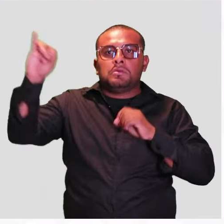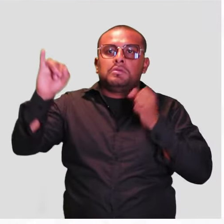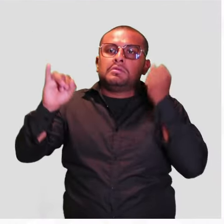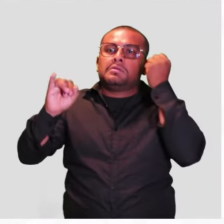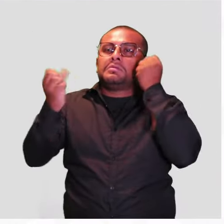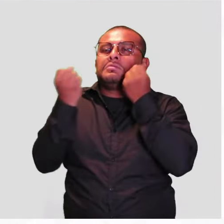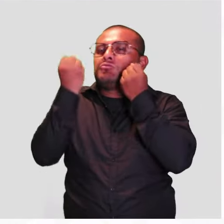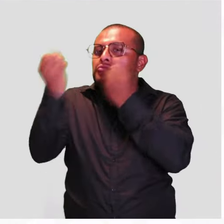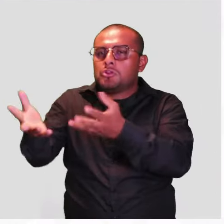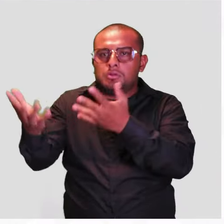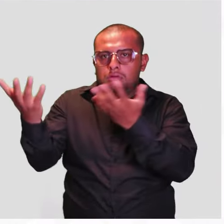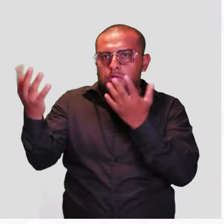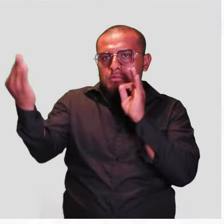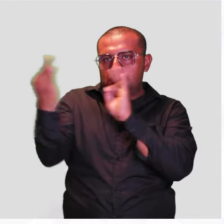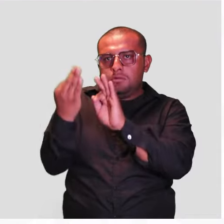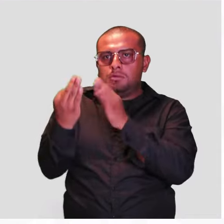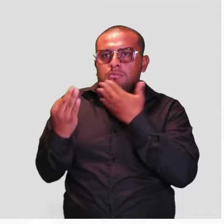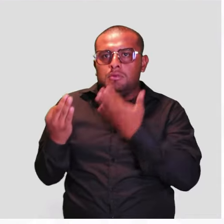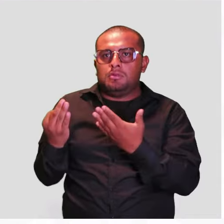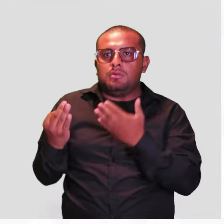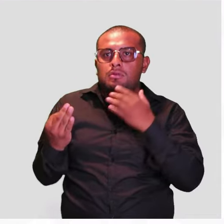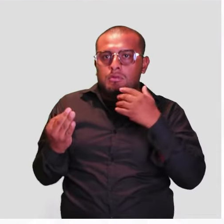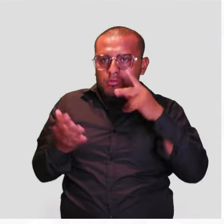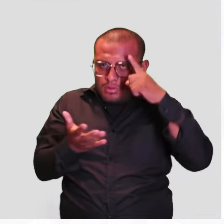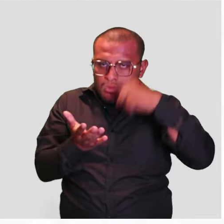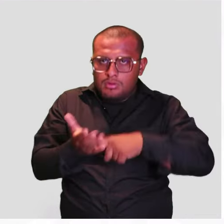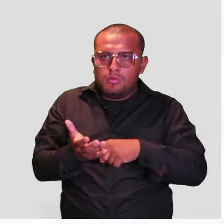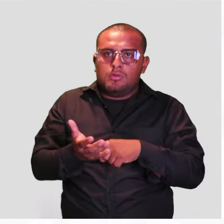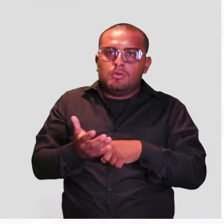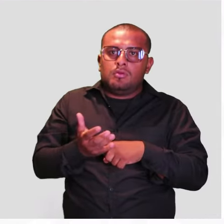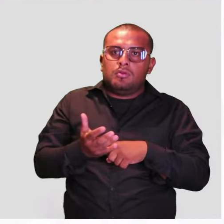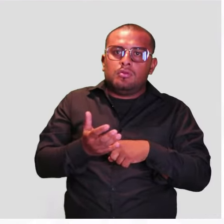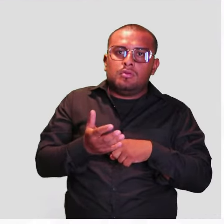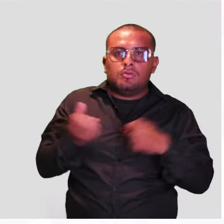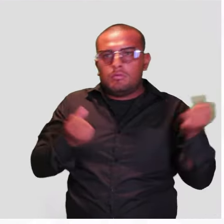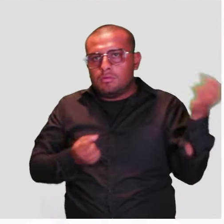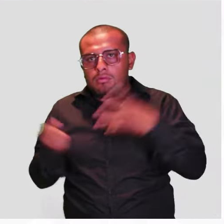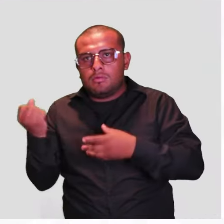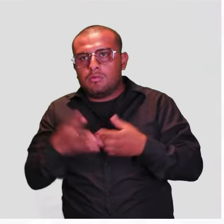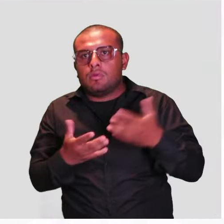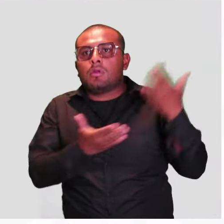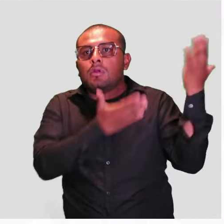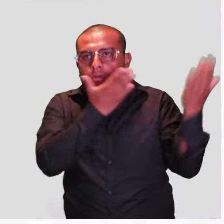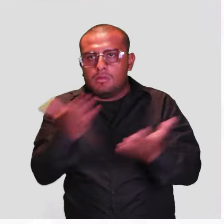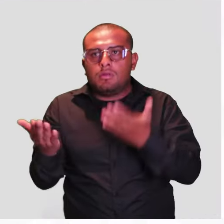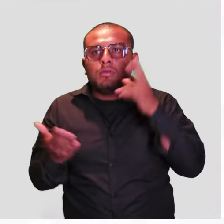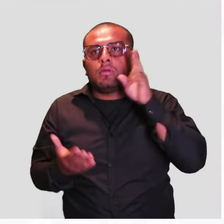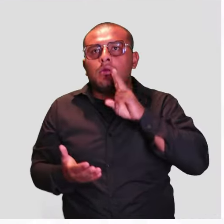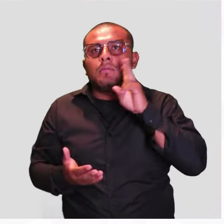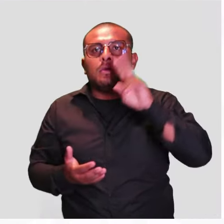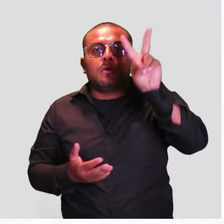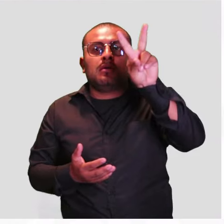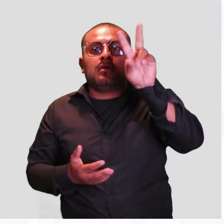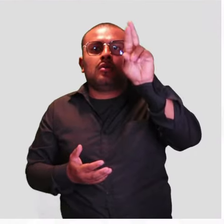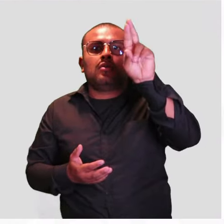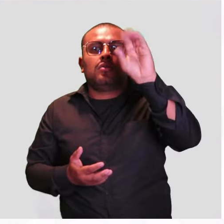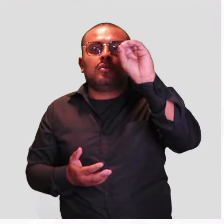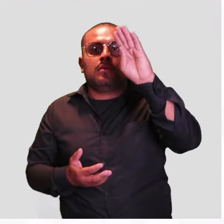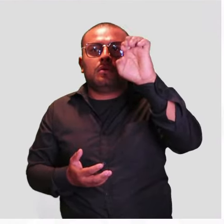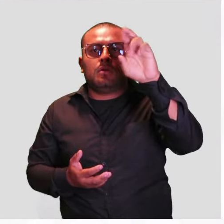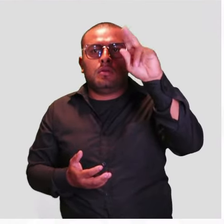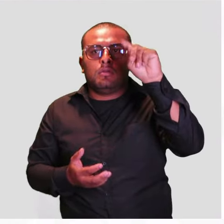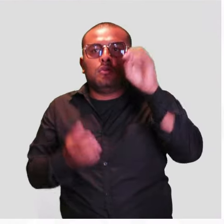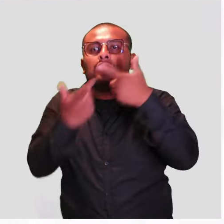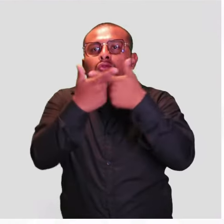Parte de lo que podríamos plantear dentro de esta moderación. Candidato Roberto Cabrera Valencia por el Partido Acción Nacional, lo escuchamos. Adelante.